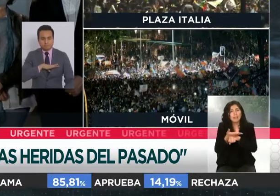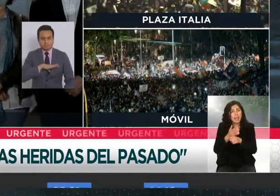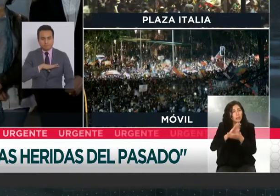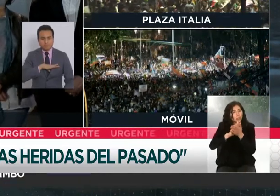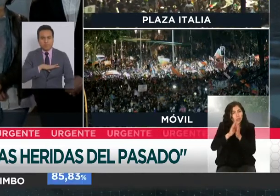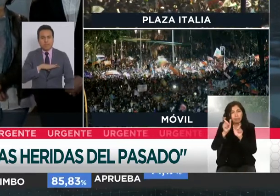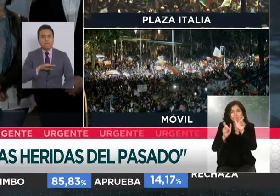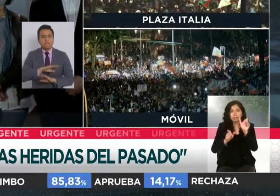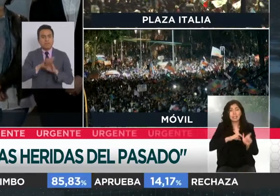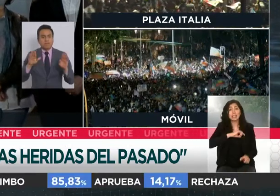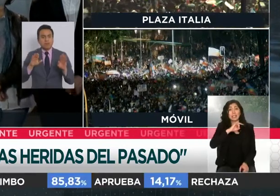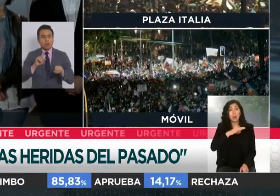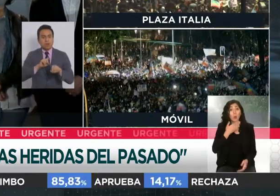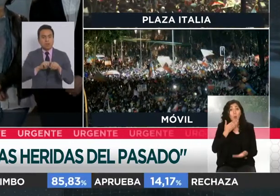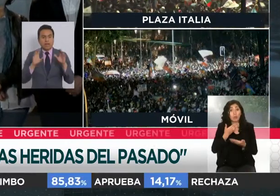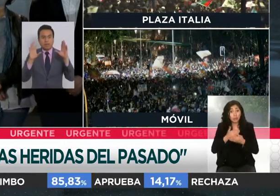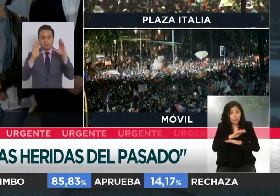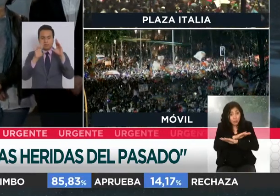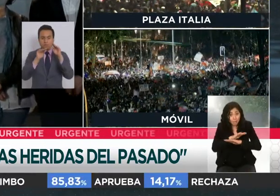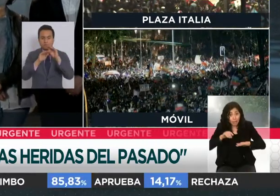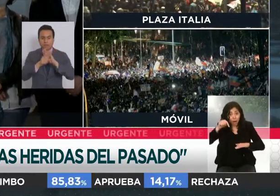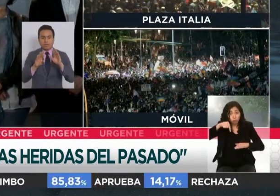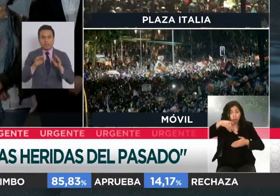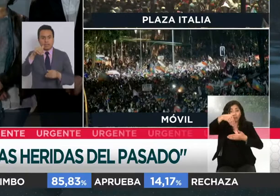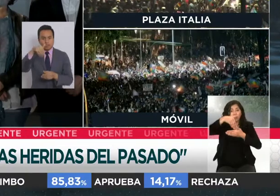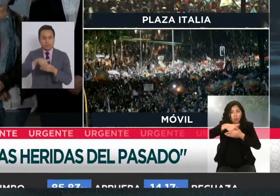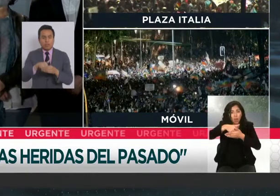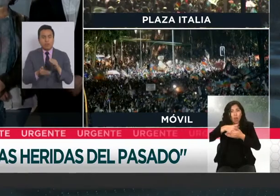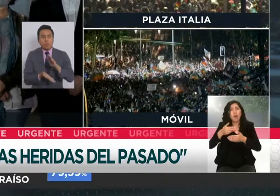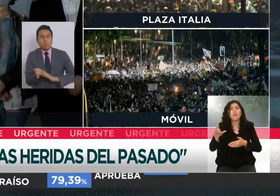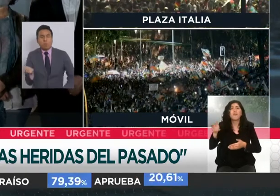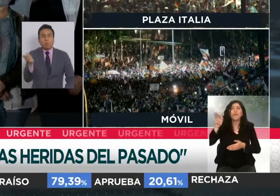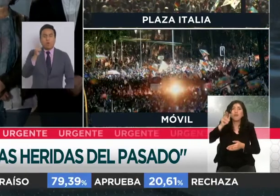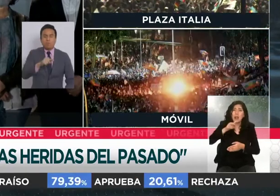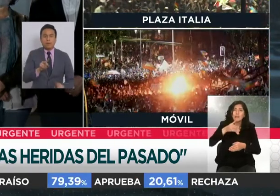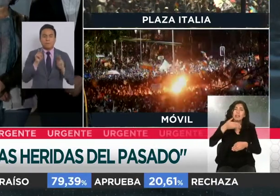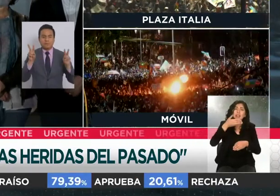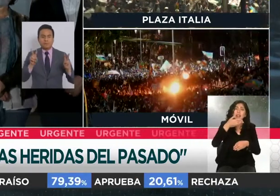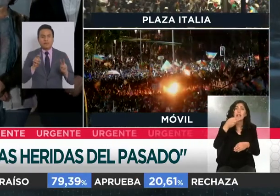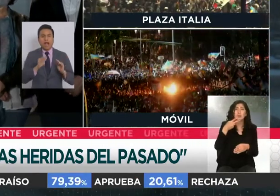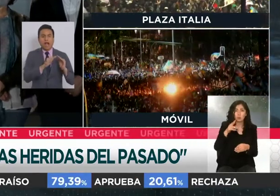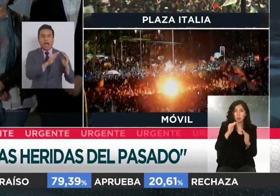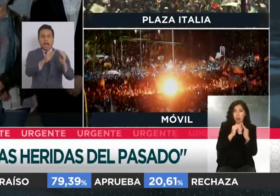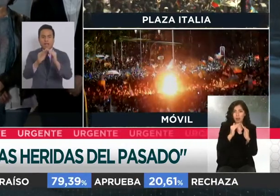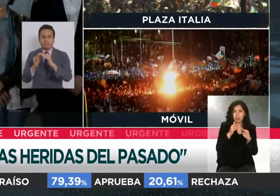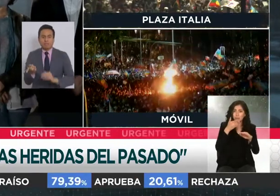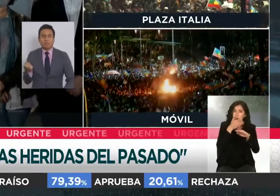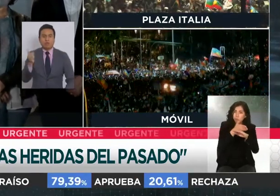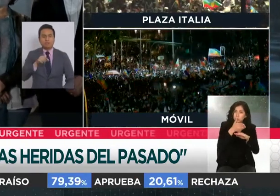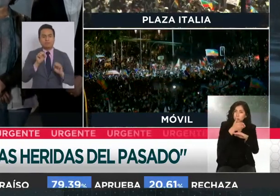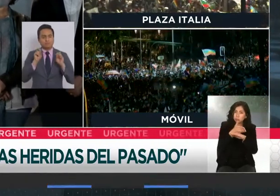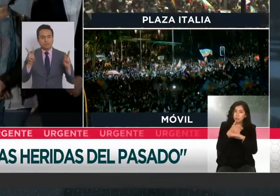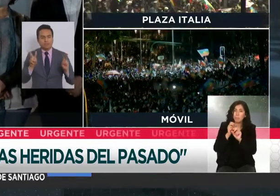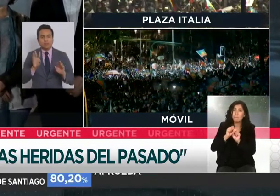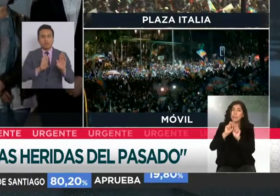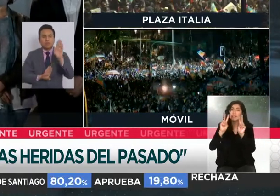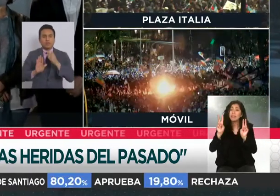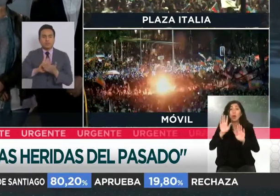que al término de esta jornada electoral vuelvan pacíficamente a sus hogares. Cuiden su